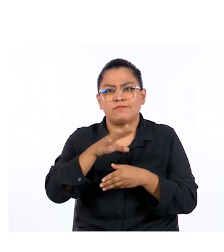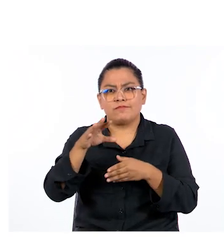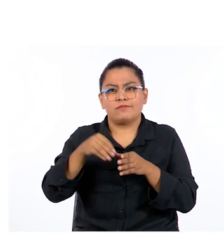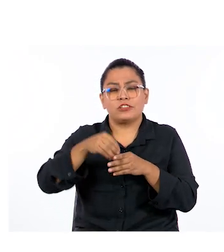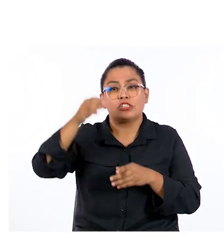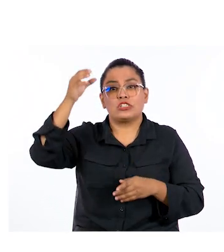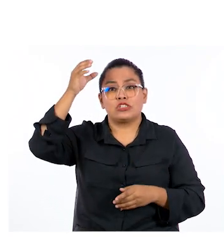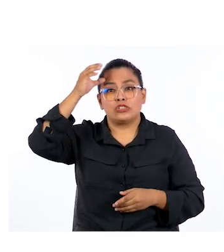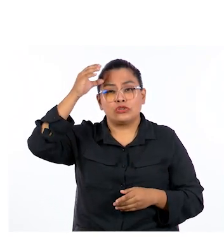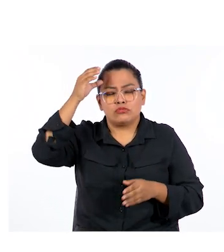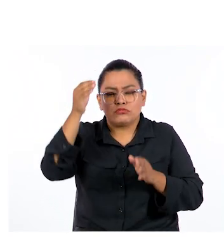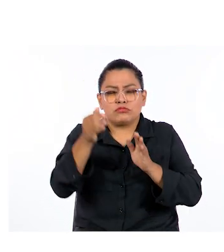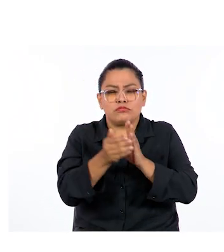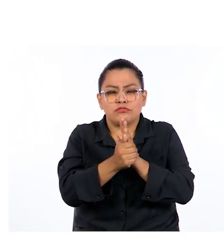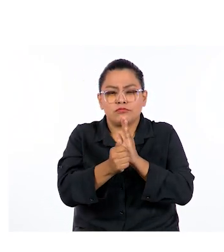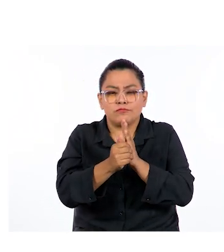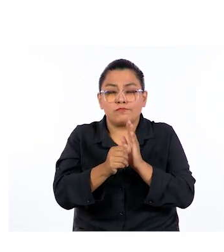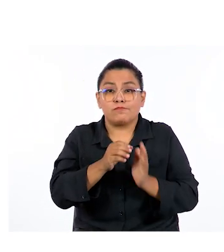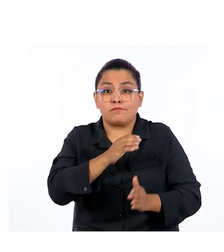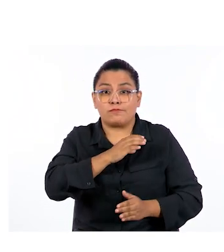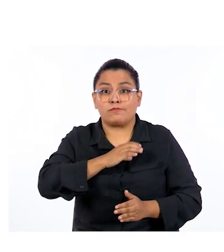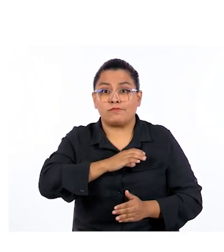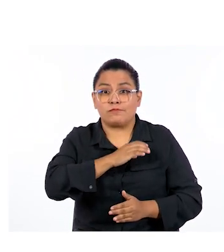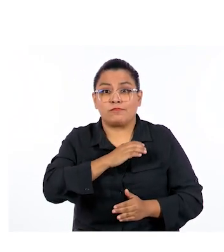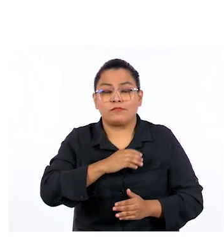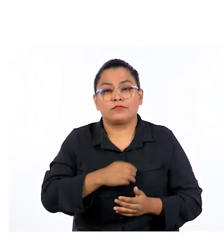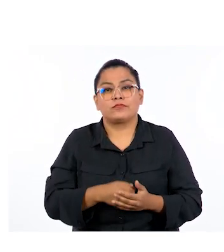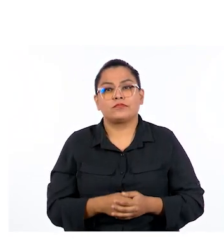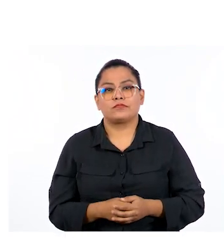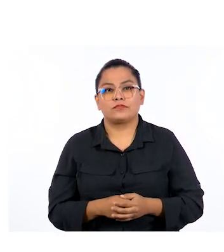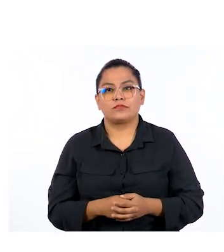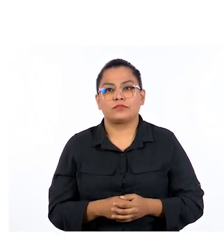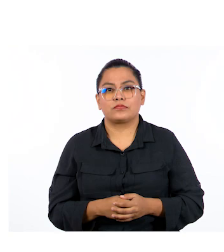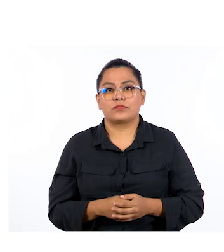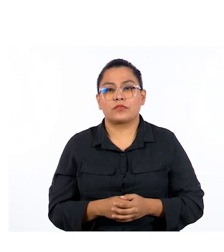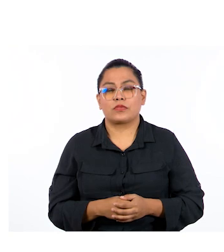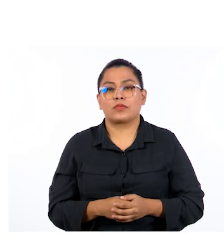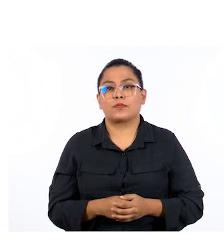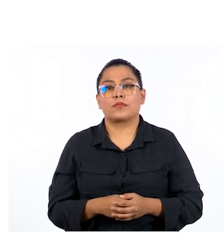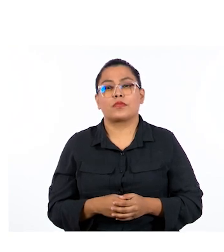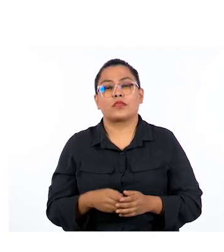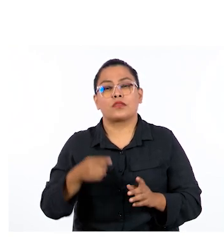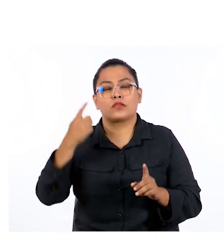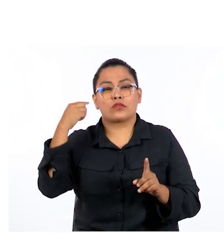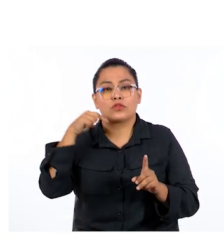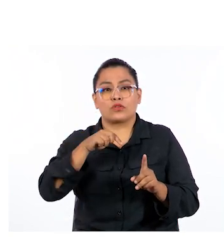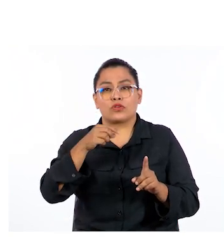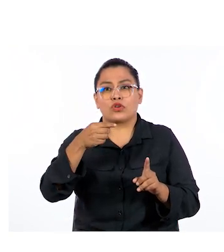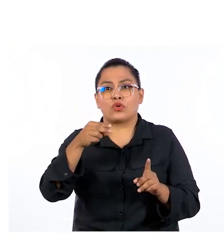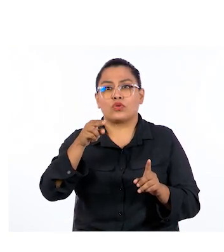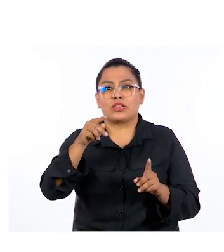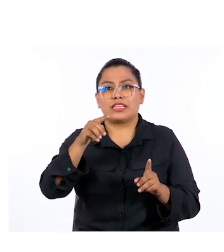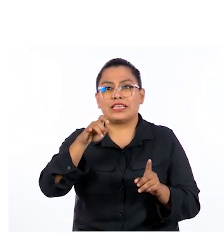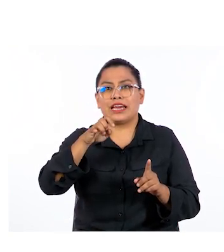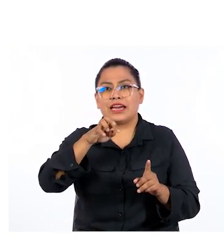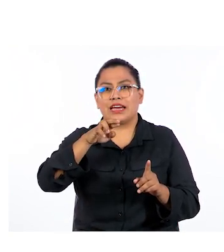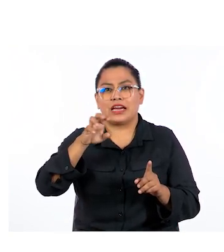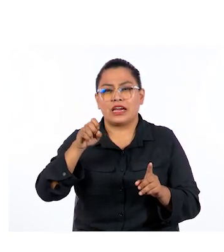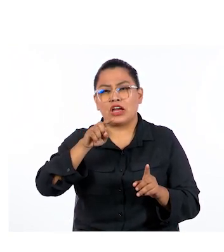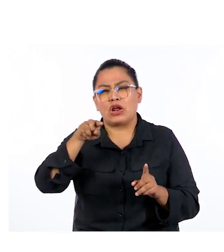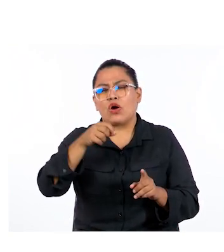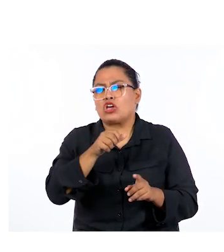habilidades y actitudes. Autores como Gutiérrez, Zavala Rogers, entre otros, mencionan que